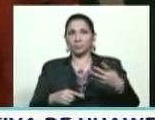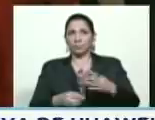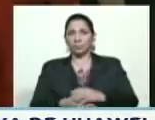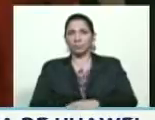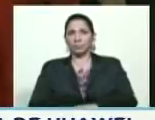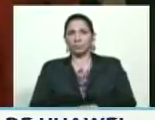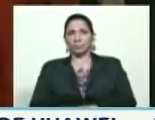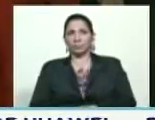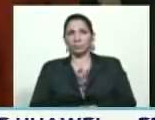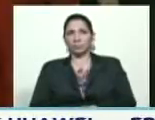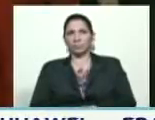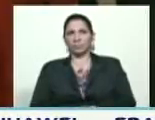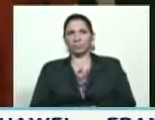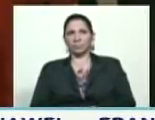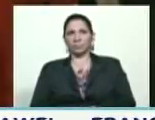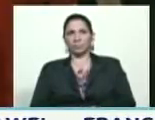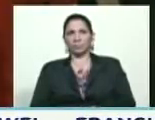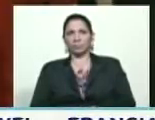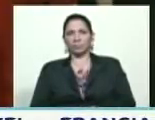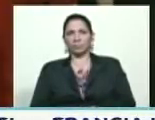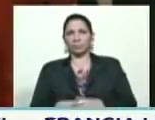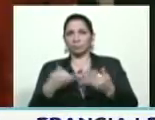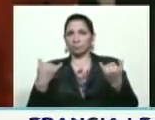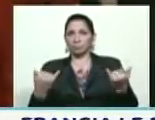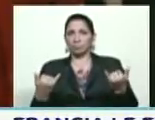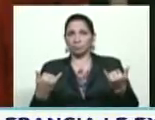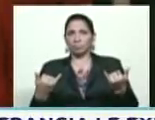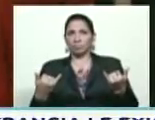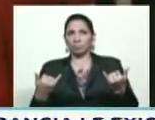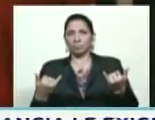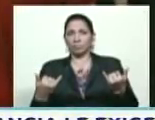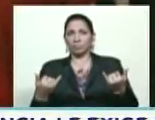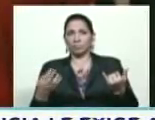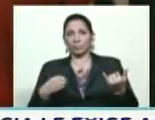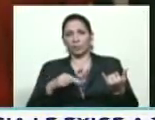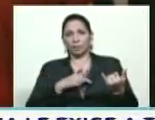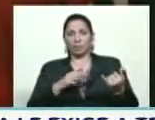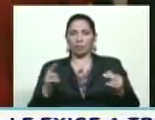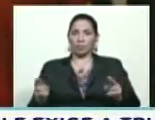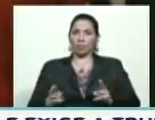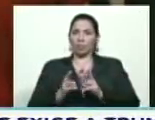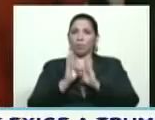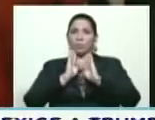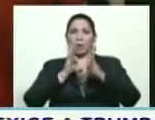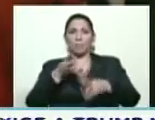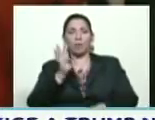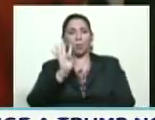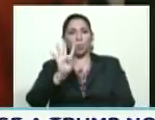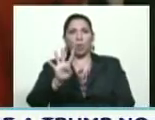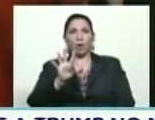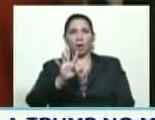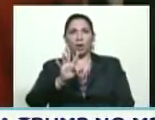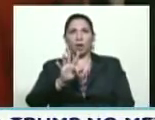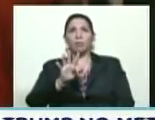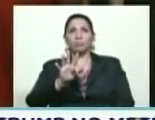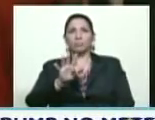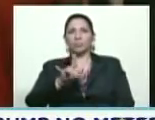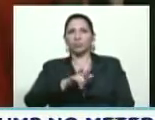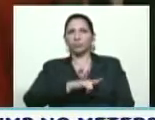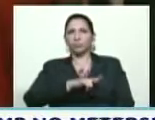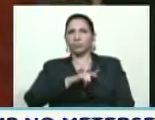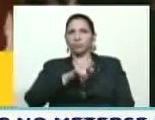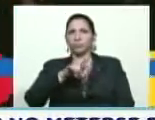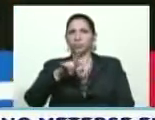las 12:55 minutos del mediodía. Nosotros nos encontramos en Rampa 4, donde llega la orden de vuelos